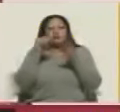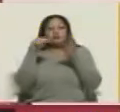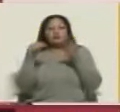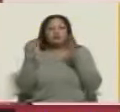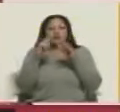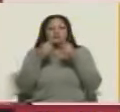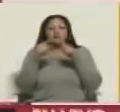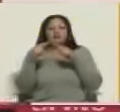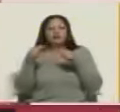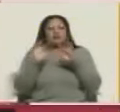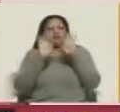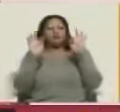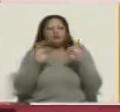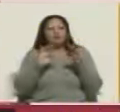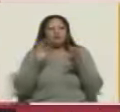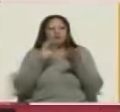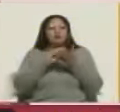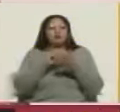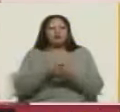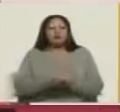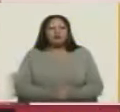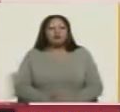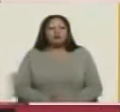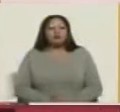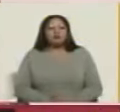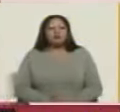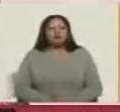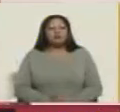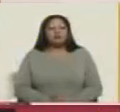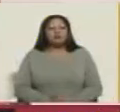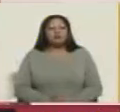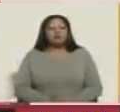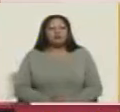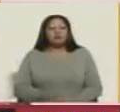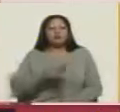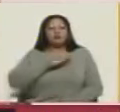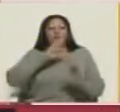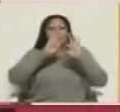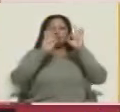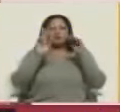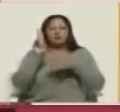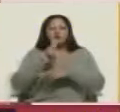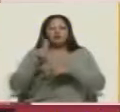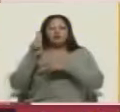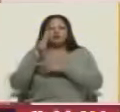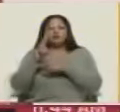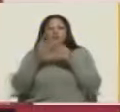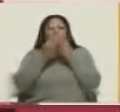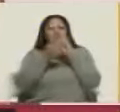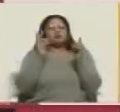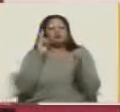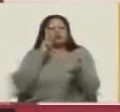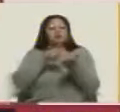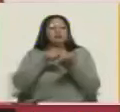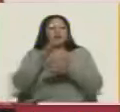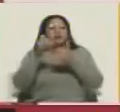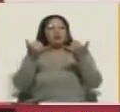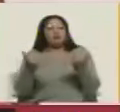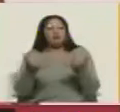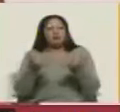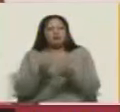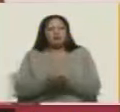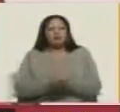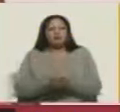Venezuela aplica y usa la democracia participativa y protagónica como